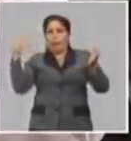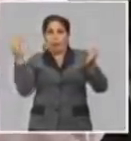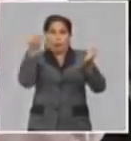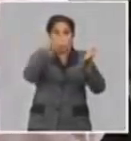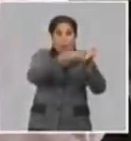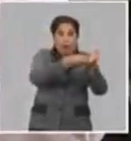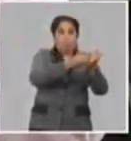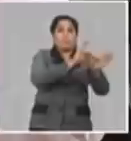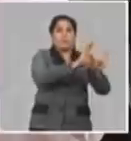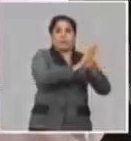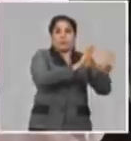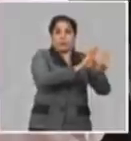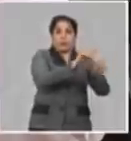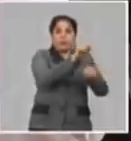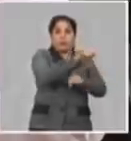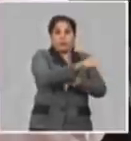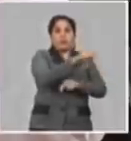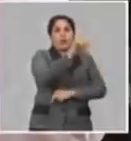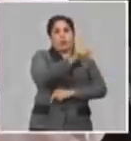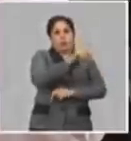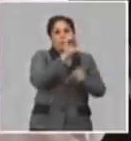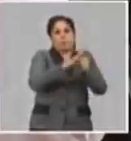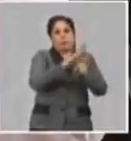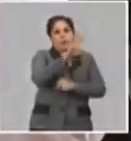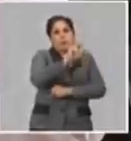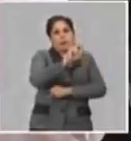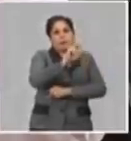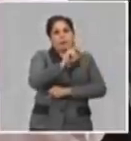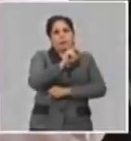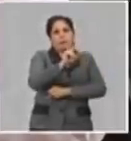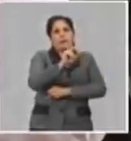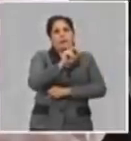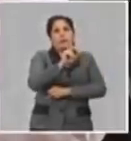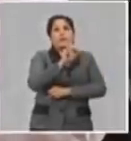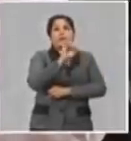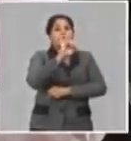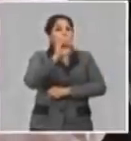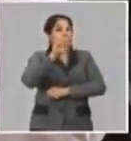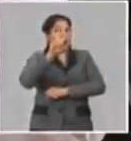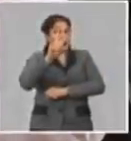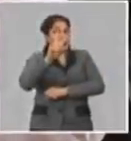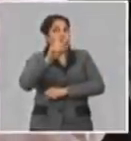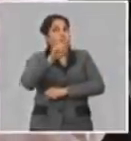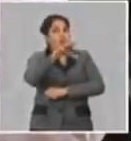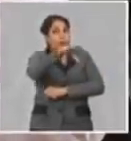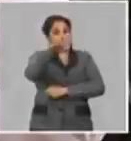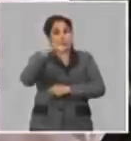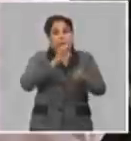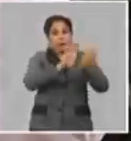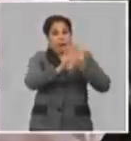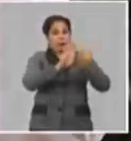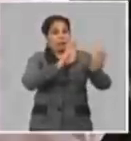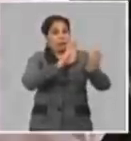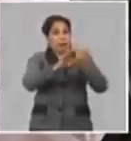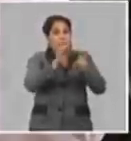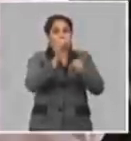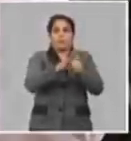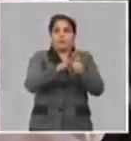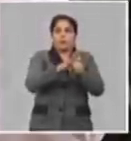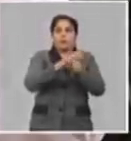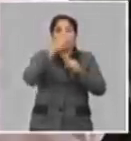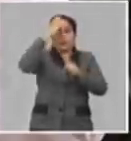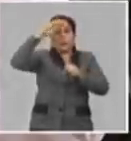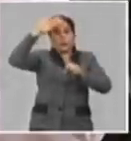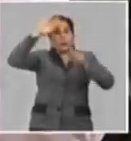comenzará, ya se explicó, el lunes. El día 20, son 72 establecimientos de los 4.800, van a estar en todo el